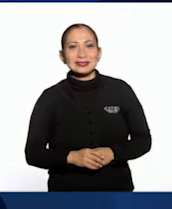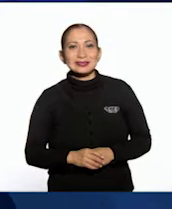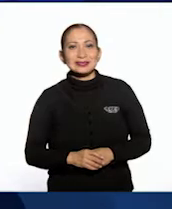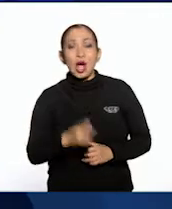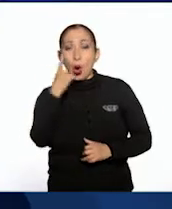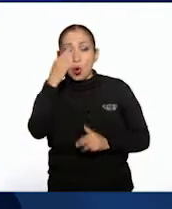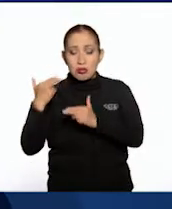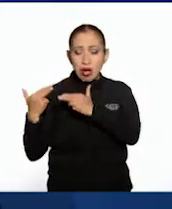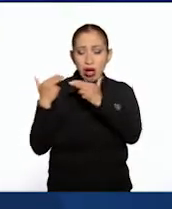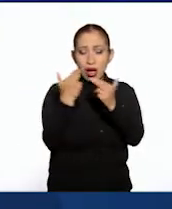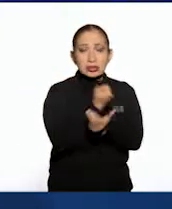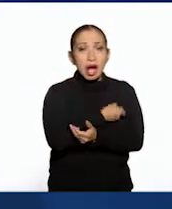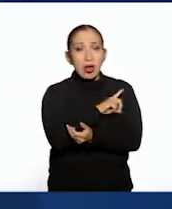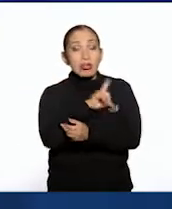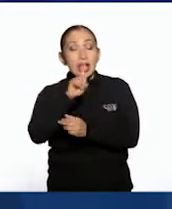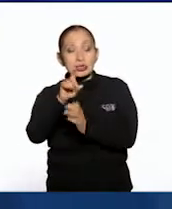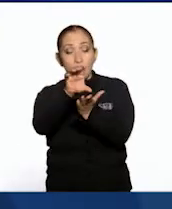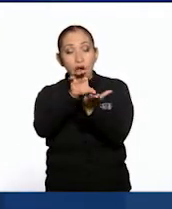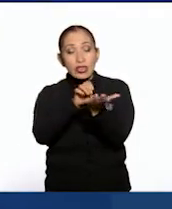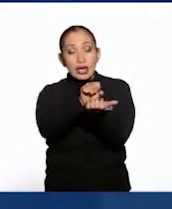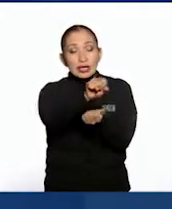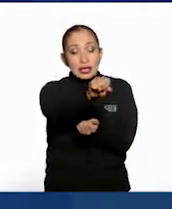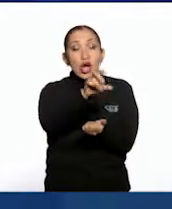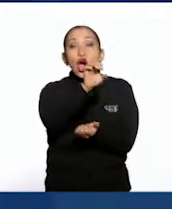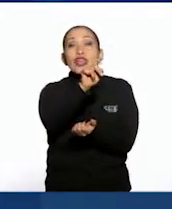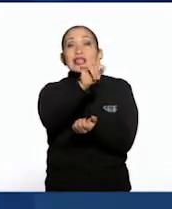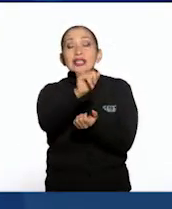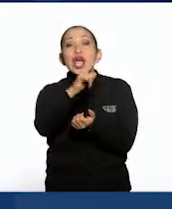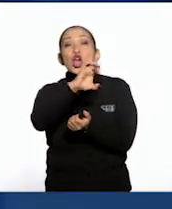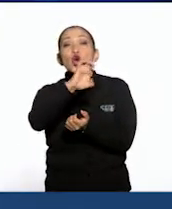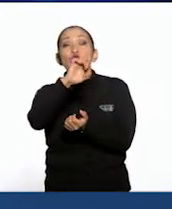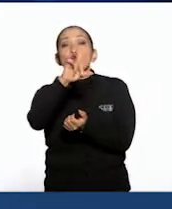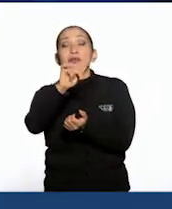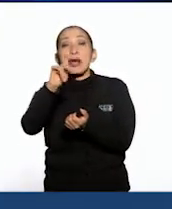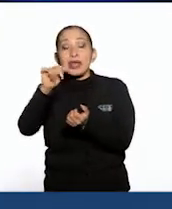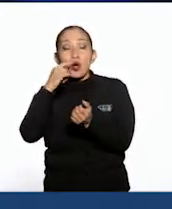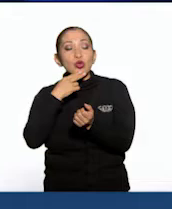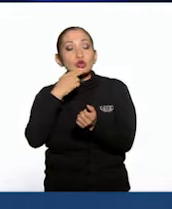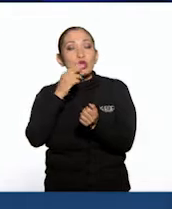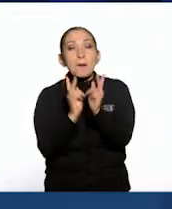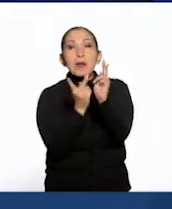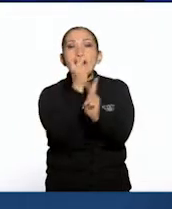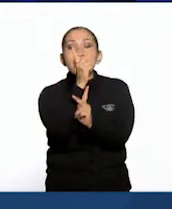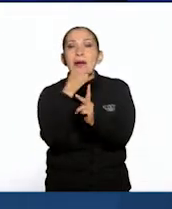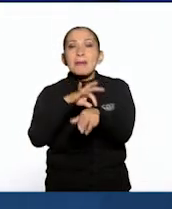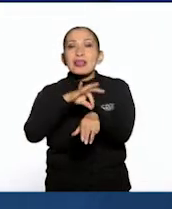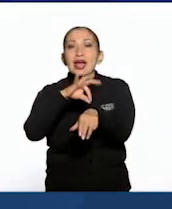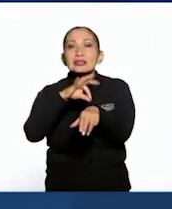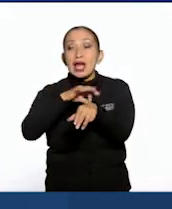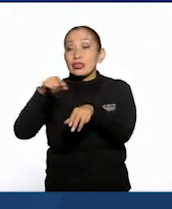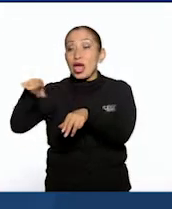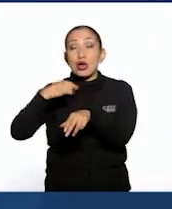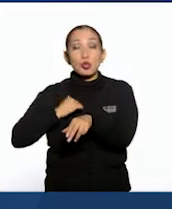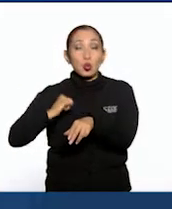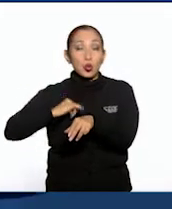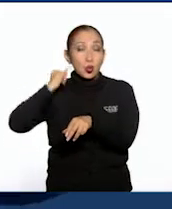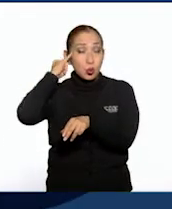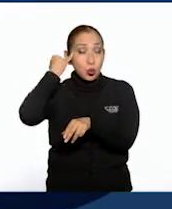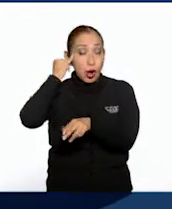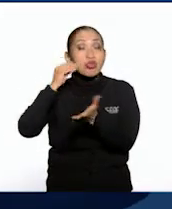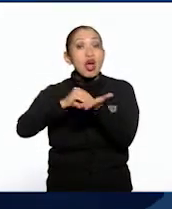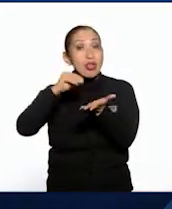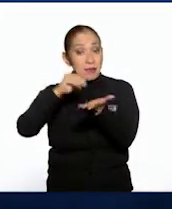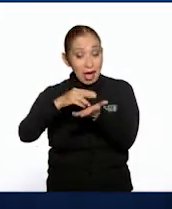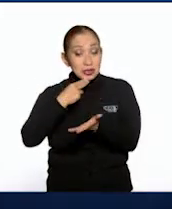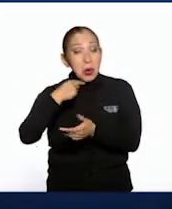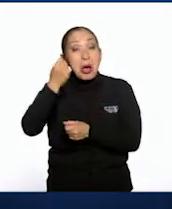Un legado a la salud fue el Códice de la Cruz Badiano, que contiene el uso de las plantas medicinales de los médicos indígenas, que todavía